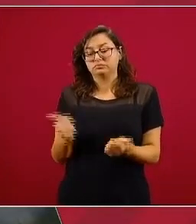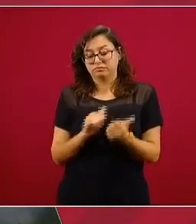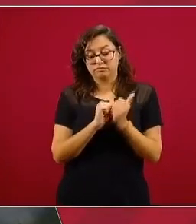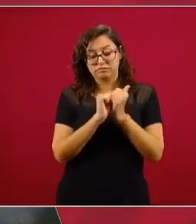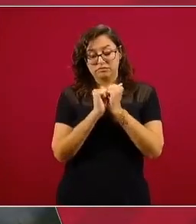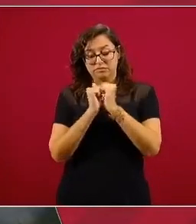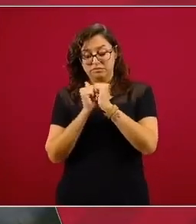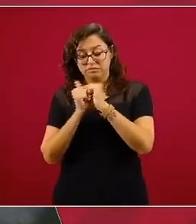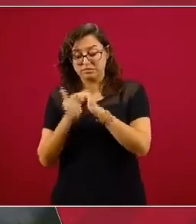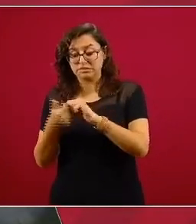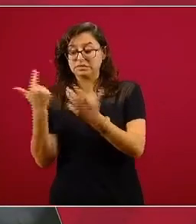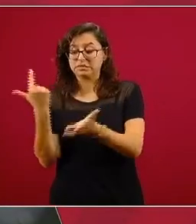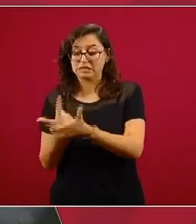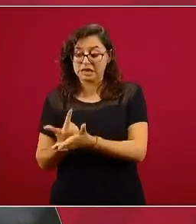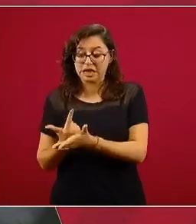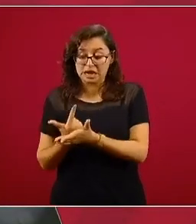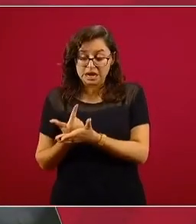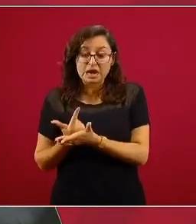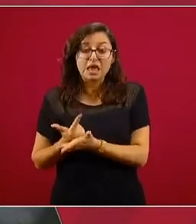presentarán síntomas graves,